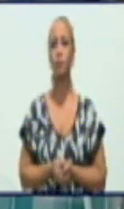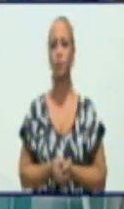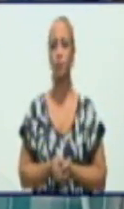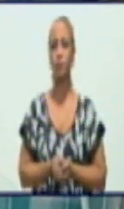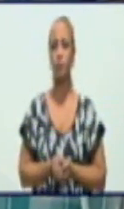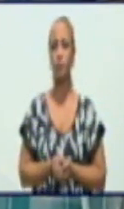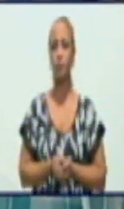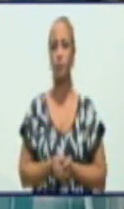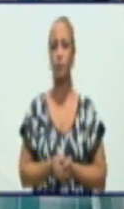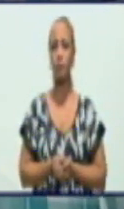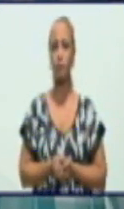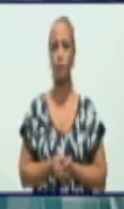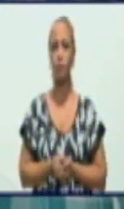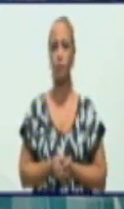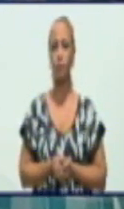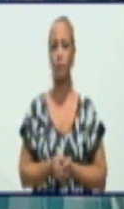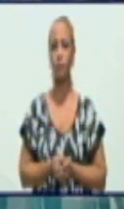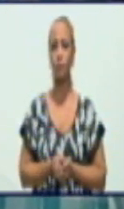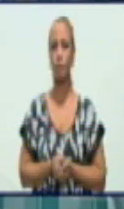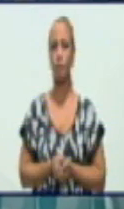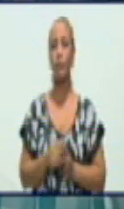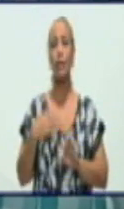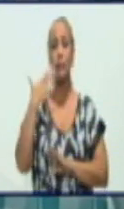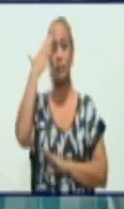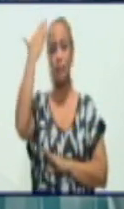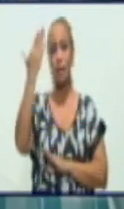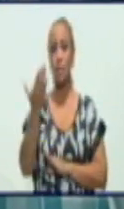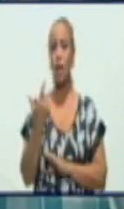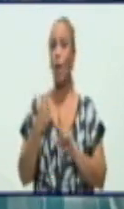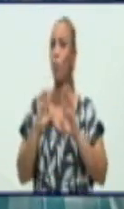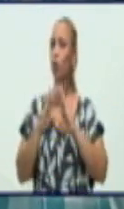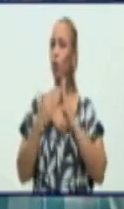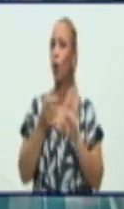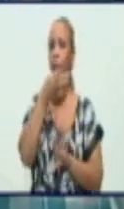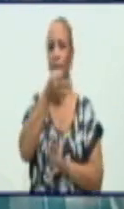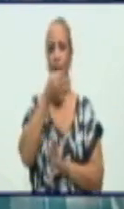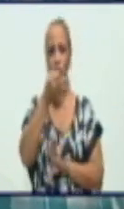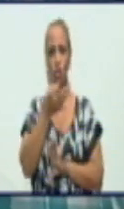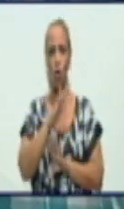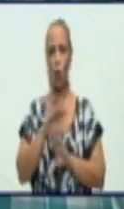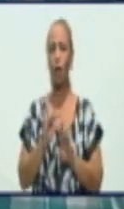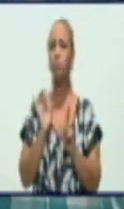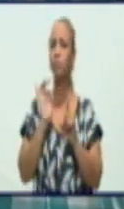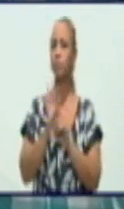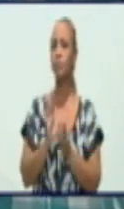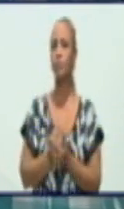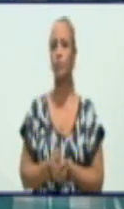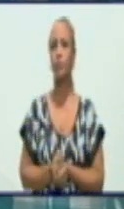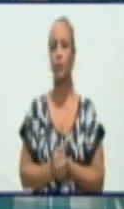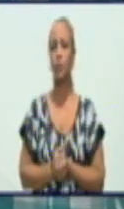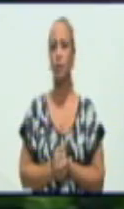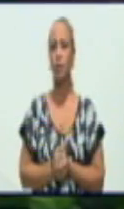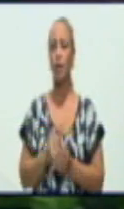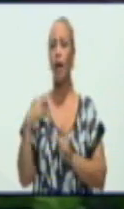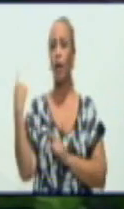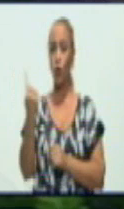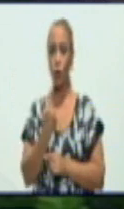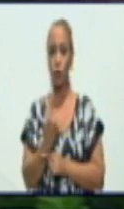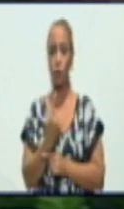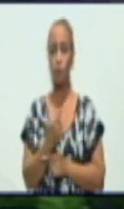mayor seguro lógicamente gracias a ezequiel por toda esta explicación que acaba de ofrecer a nuestros televidentes